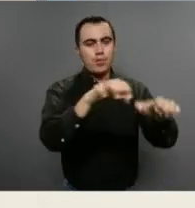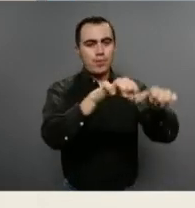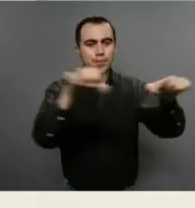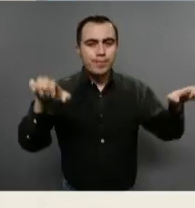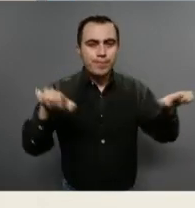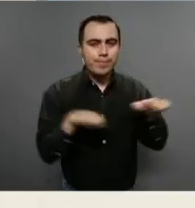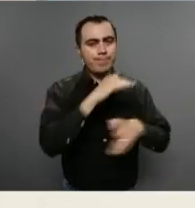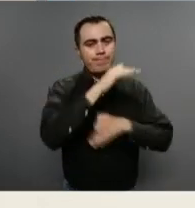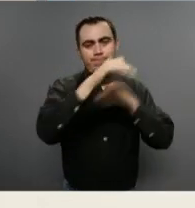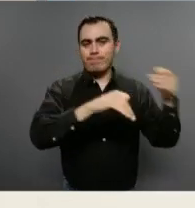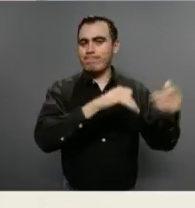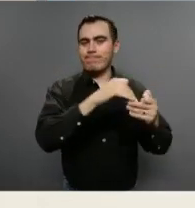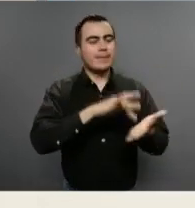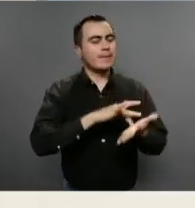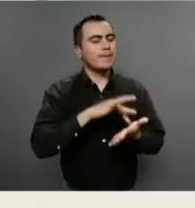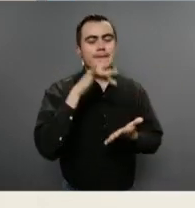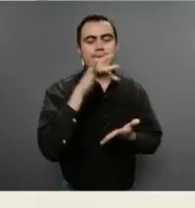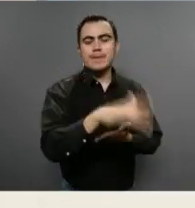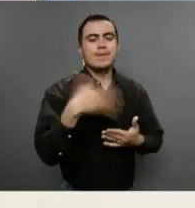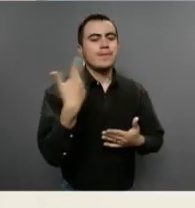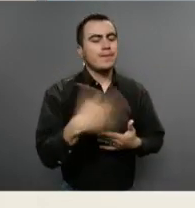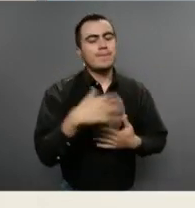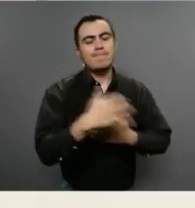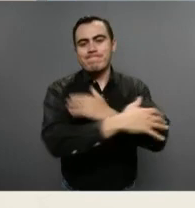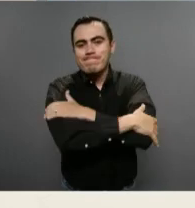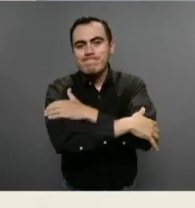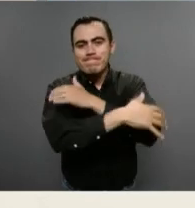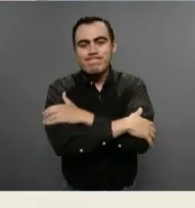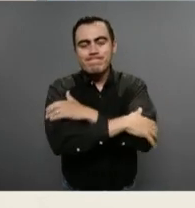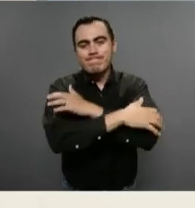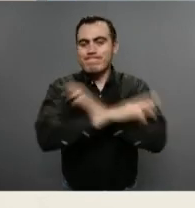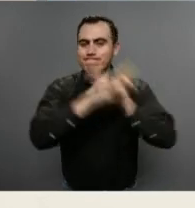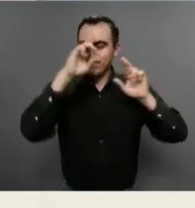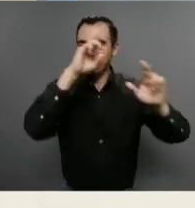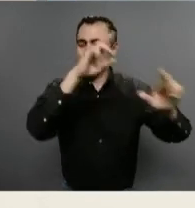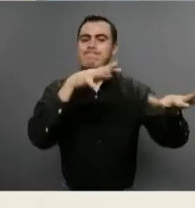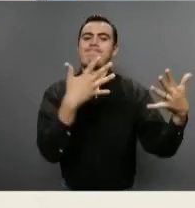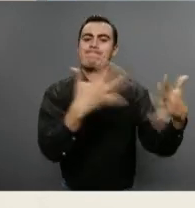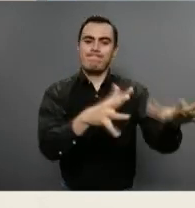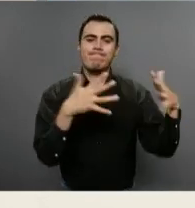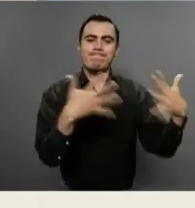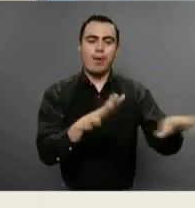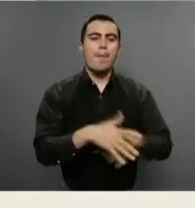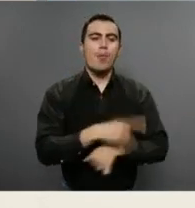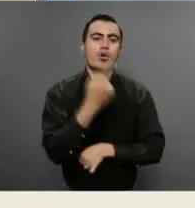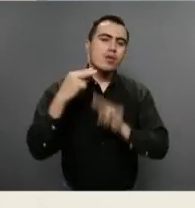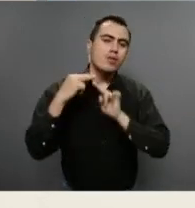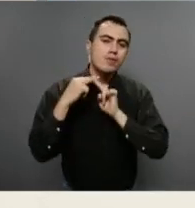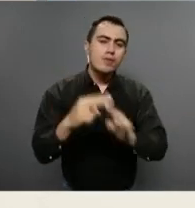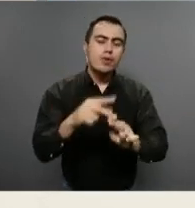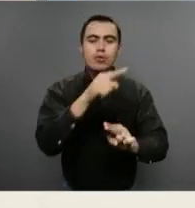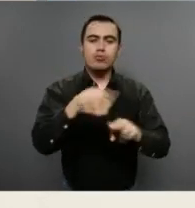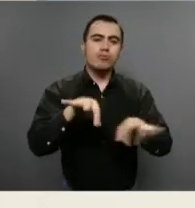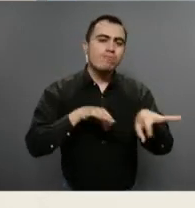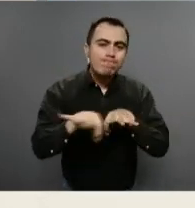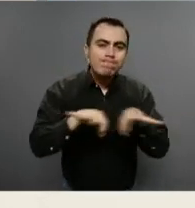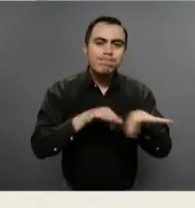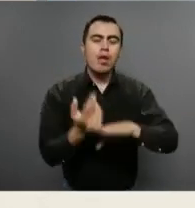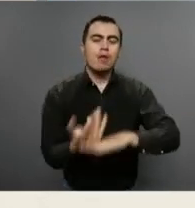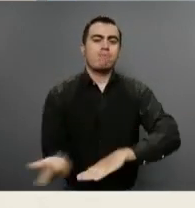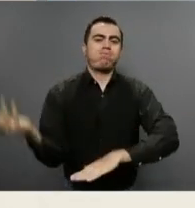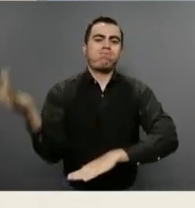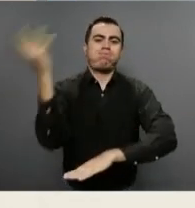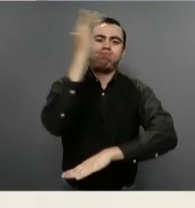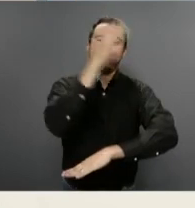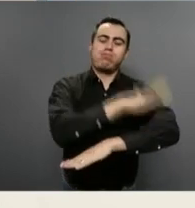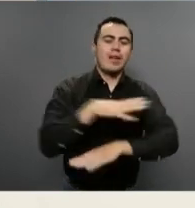que reciban la más fraterna de las admiraciones que se les puede tener por esas jornadas de trabajo. Los micrófonos de La Octava,